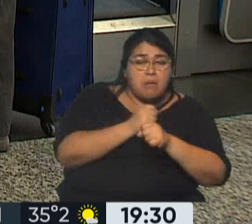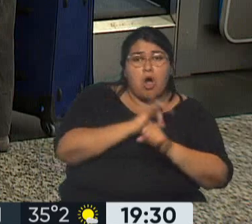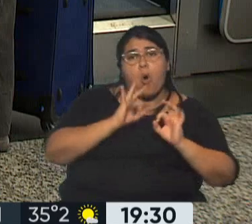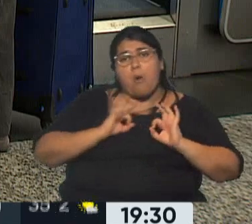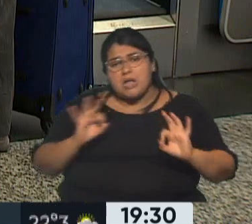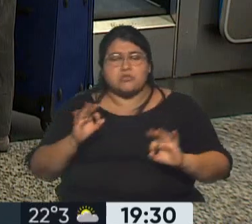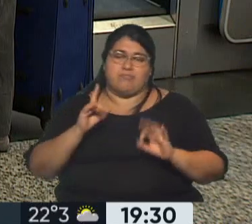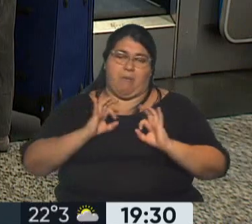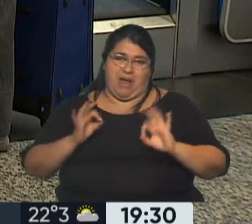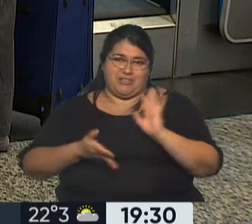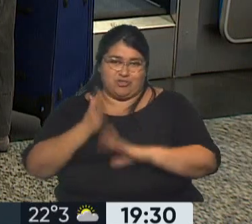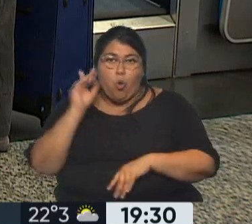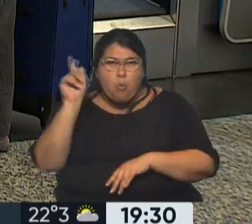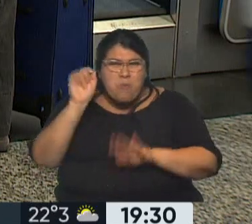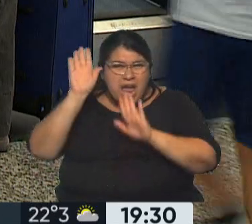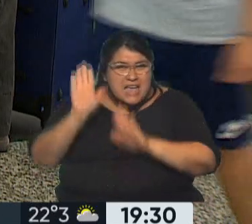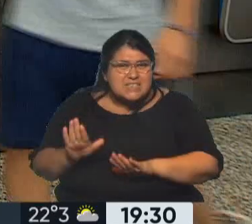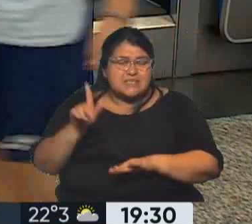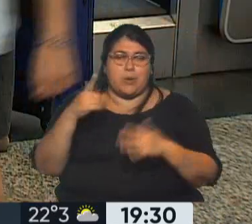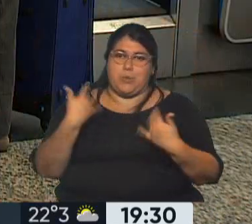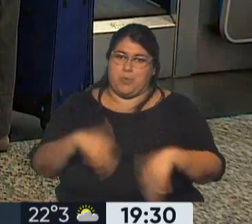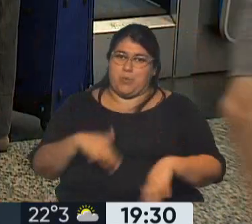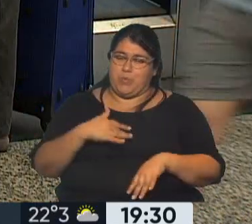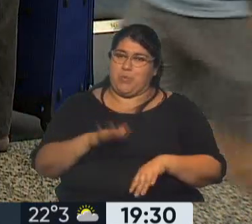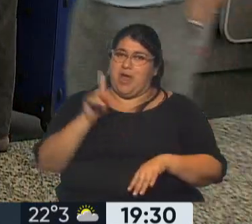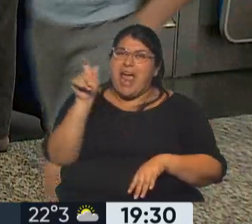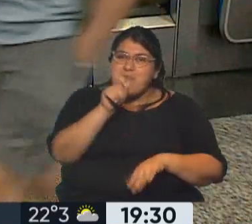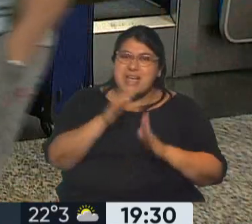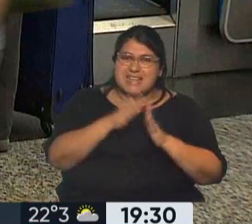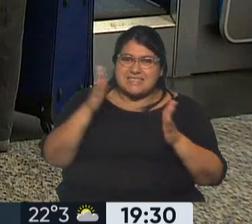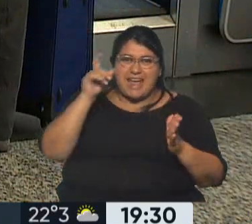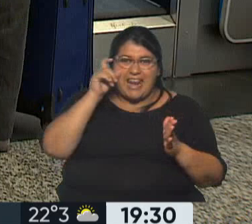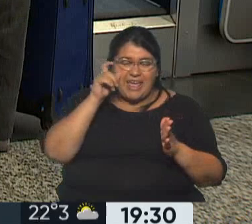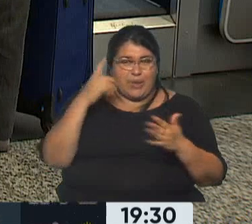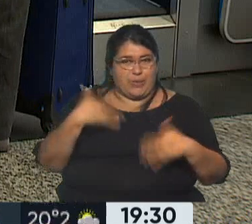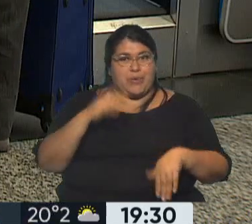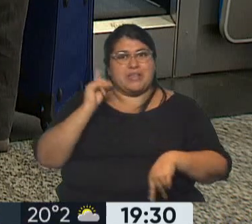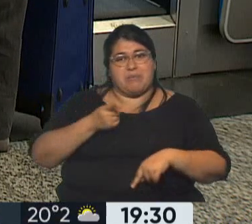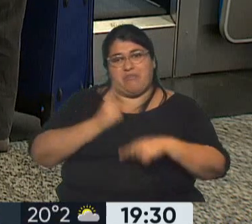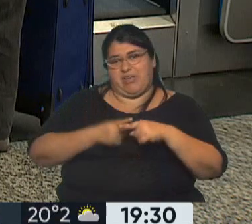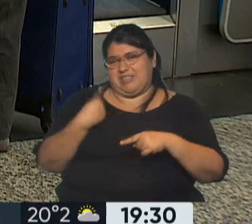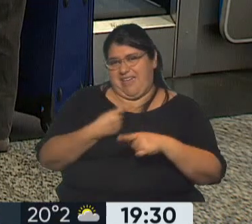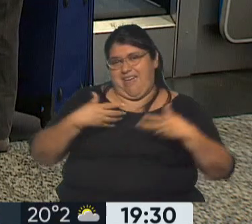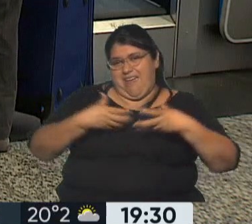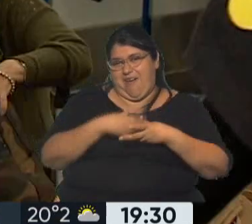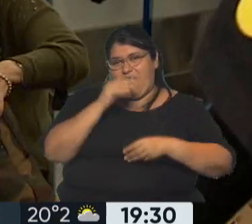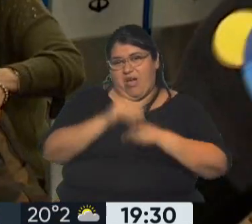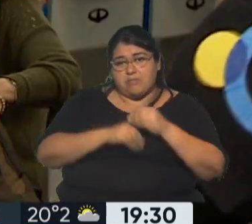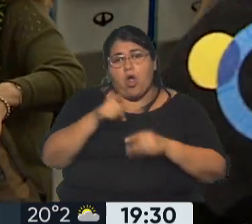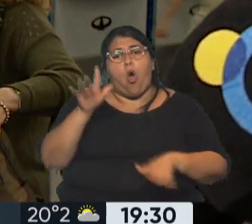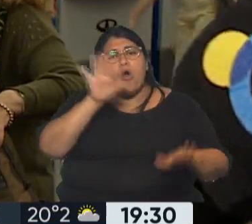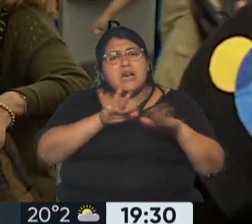No, de vacaciones. ¿Un mes? ¡Wow! Todo enero y a pasar las fiestas. Todo enero, exacto, pasar con mi familia. ¿Has organizado algo